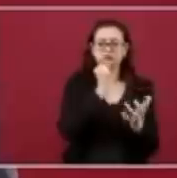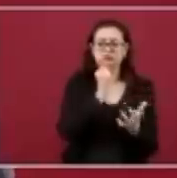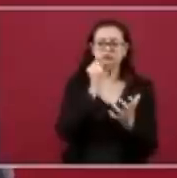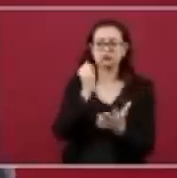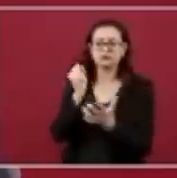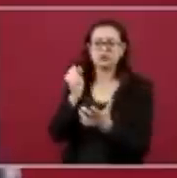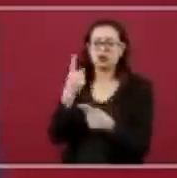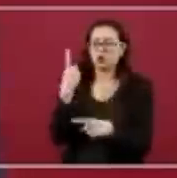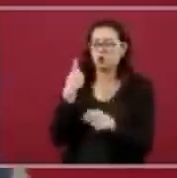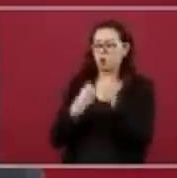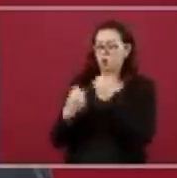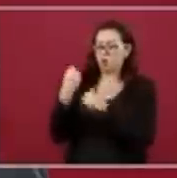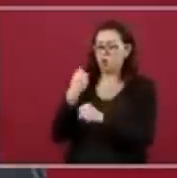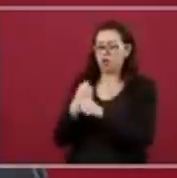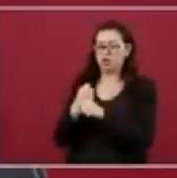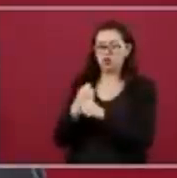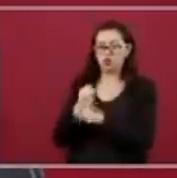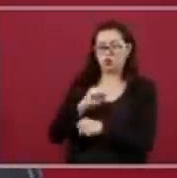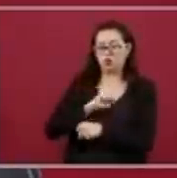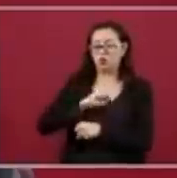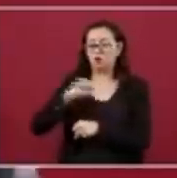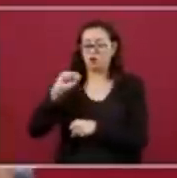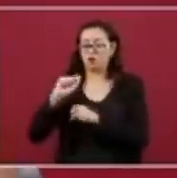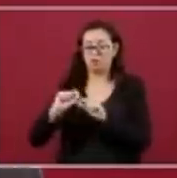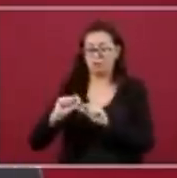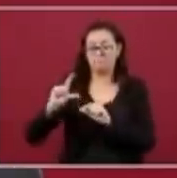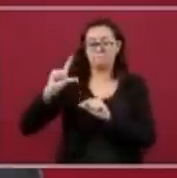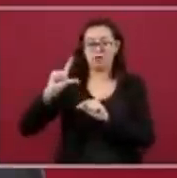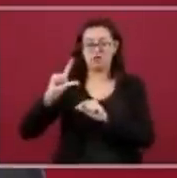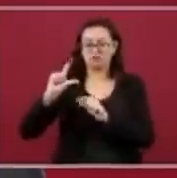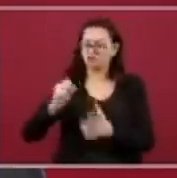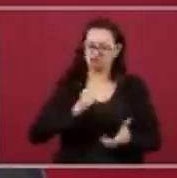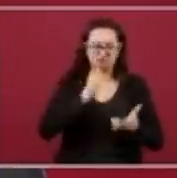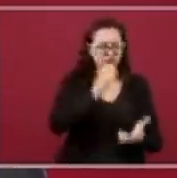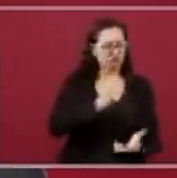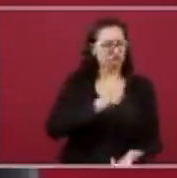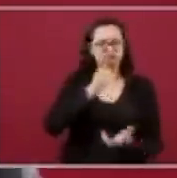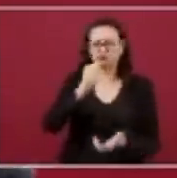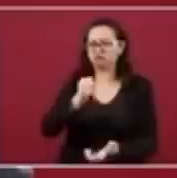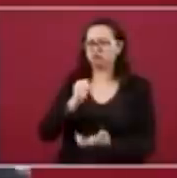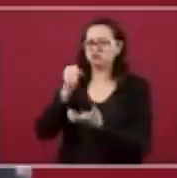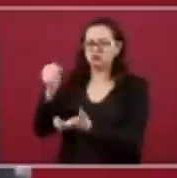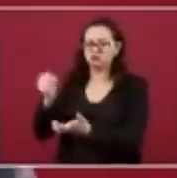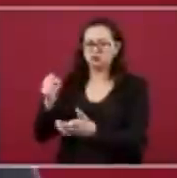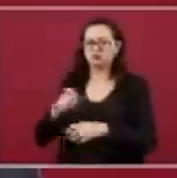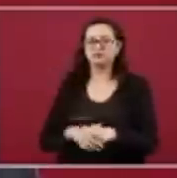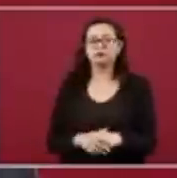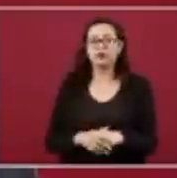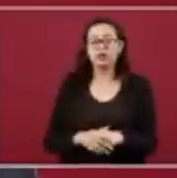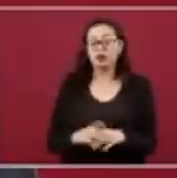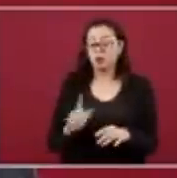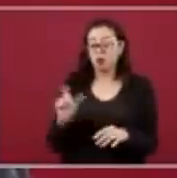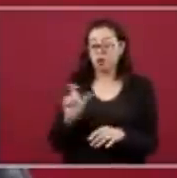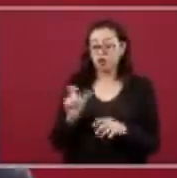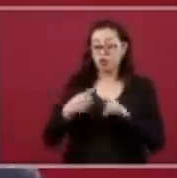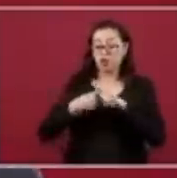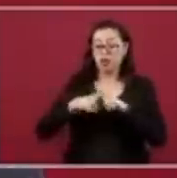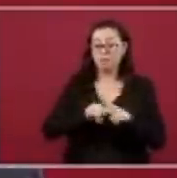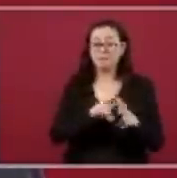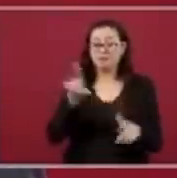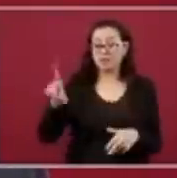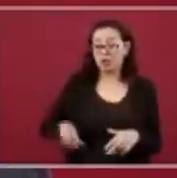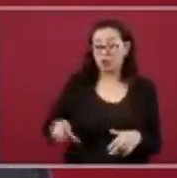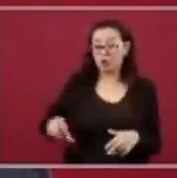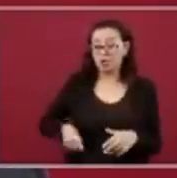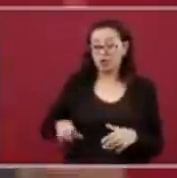mismo presupuesto más inflación. Incluso hubo un error al principio en el manejo del